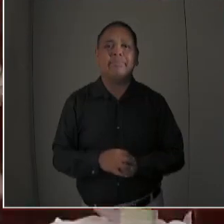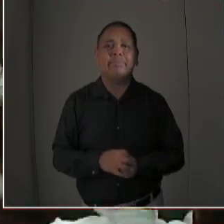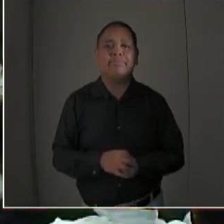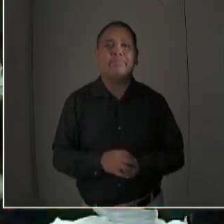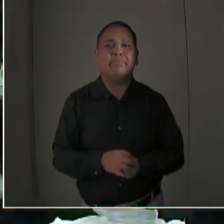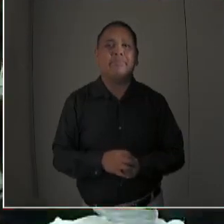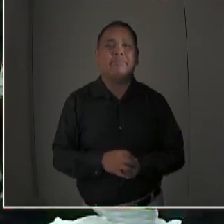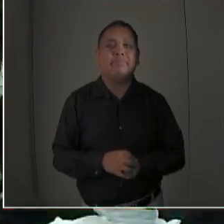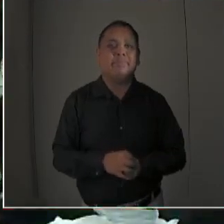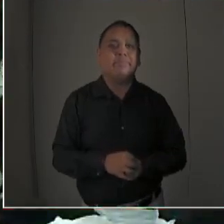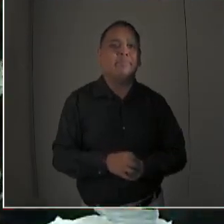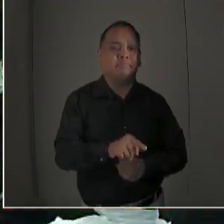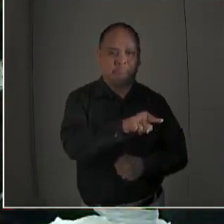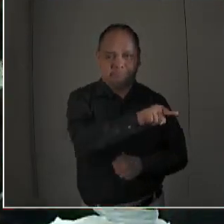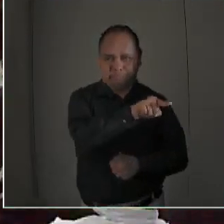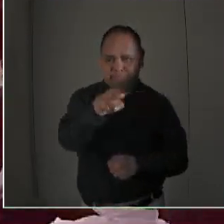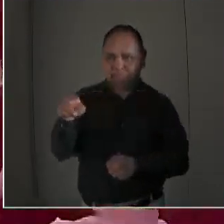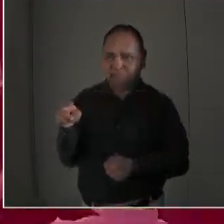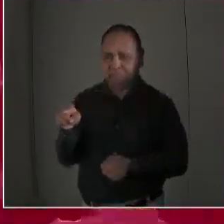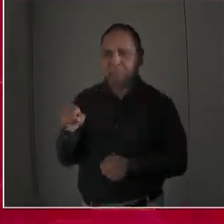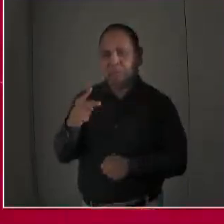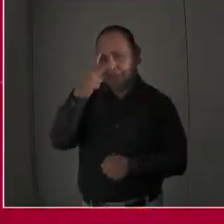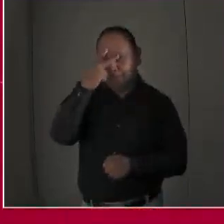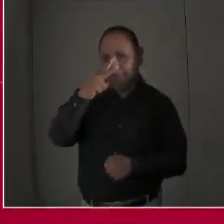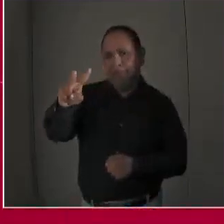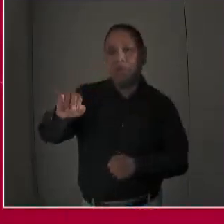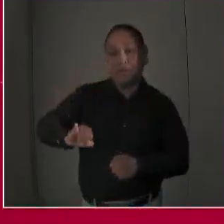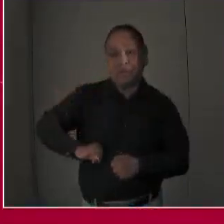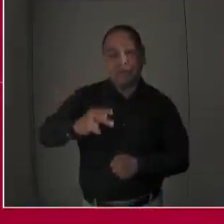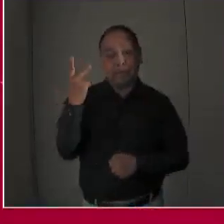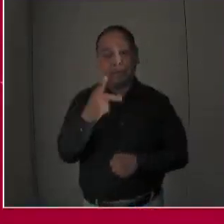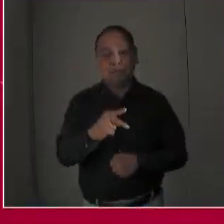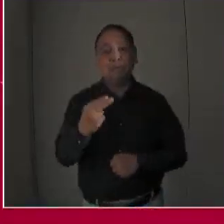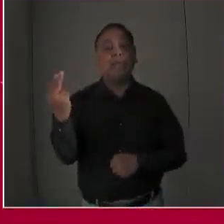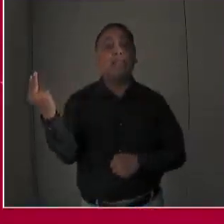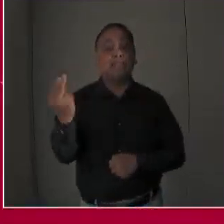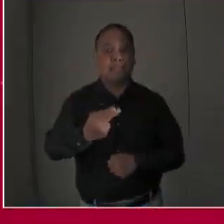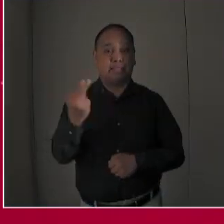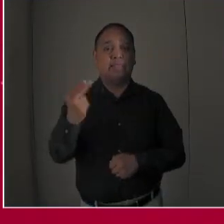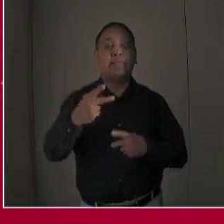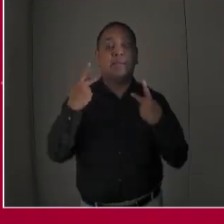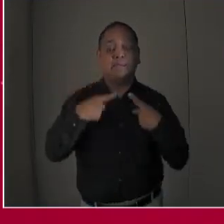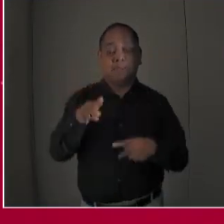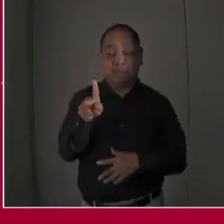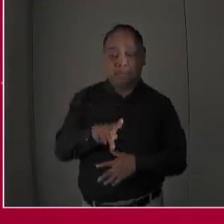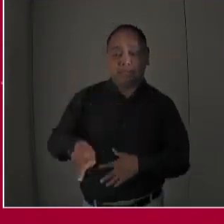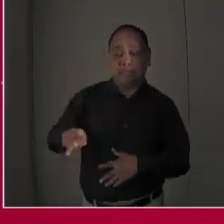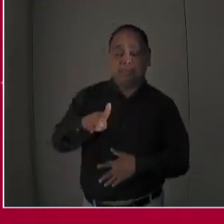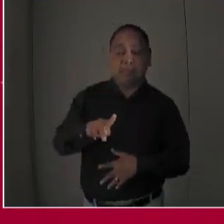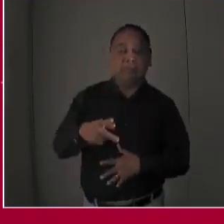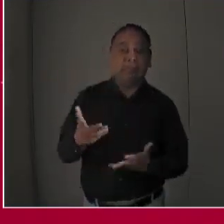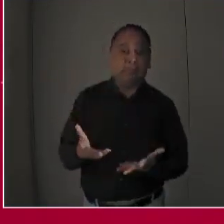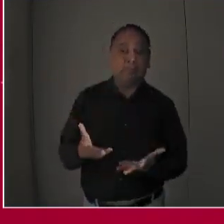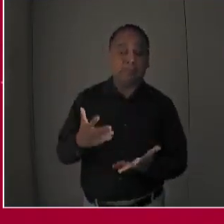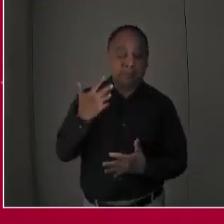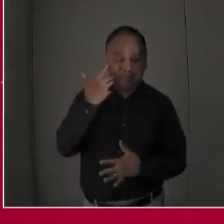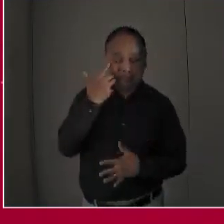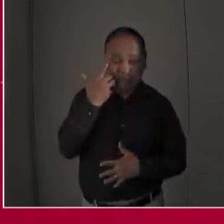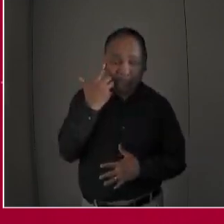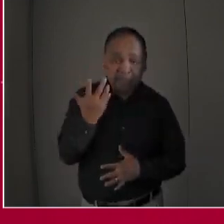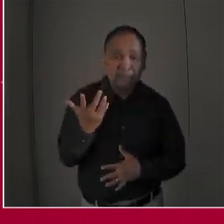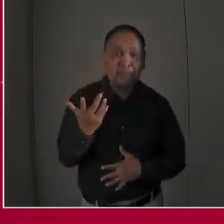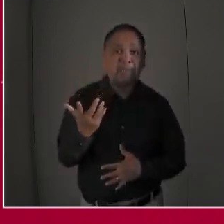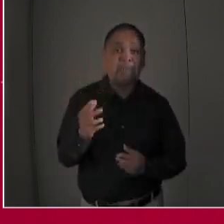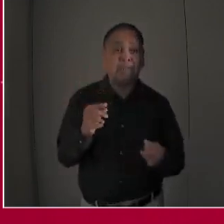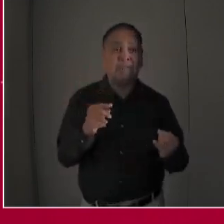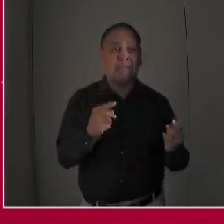antepongan siempre el interés de México y las necesidades de la gente a los afanes y las